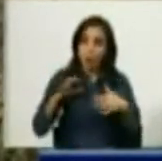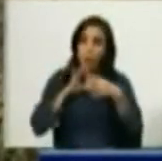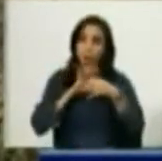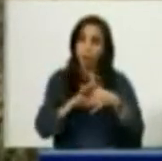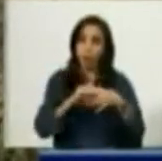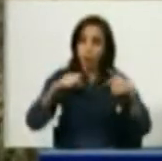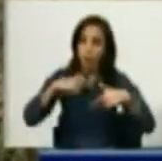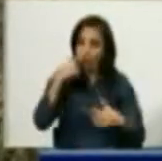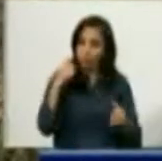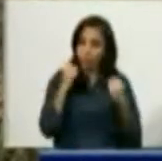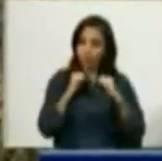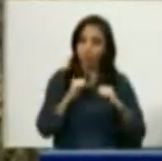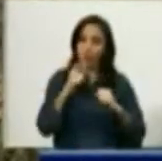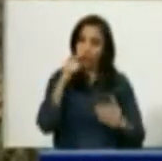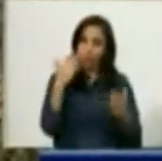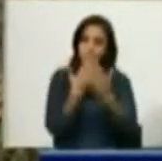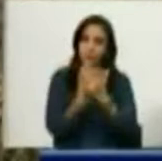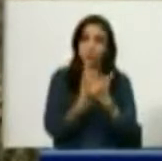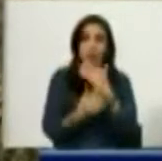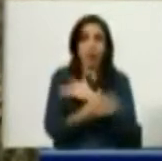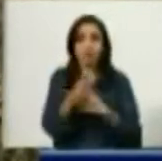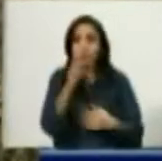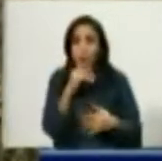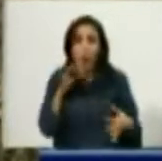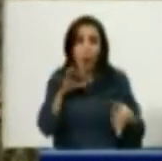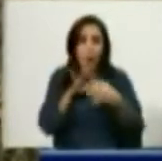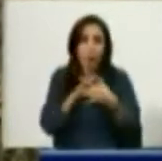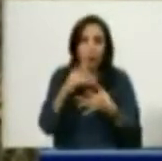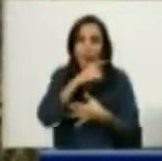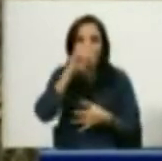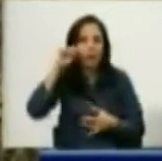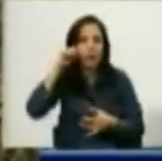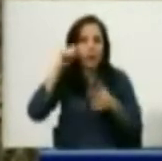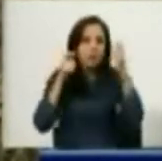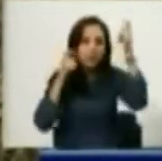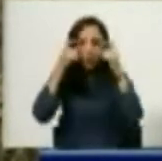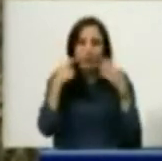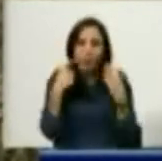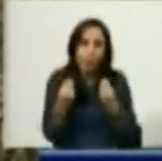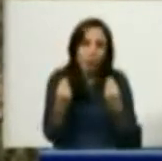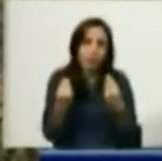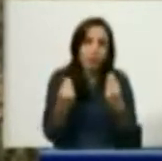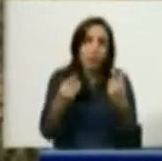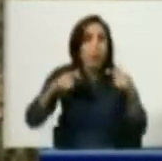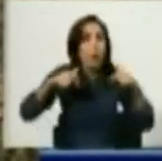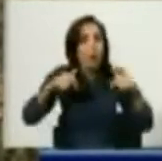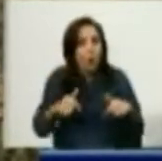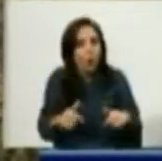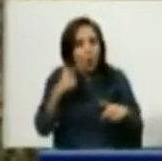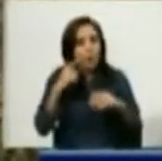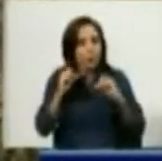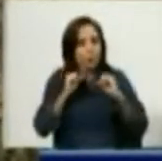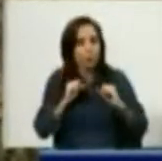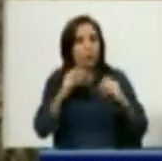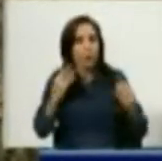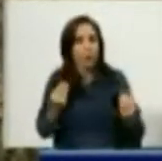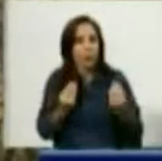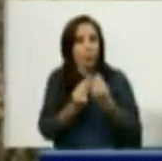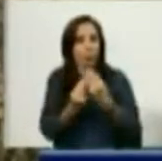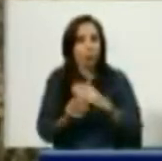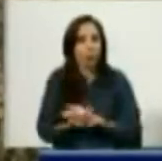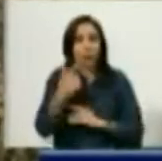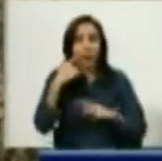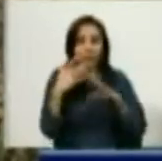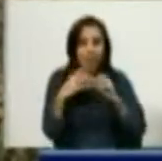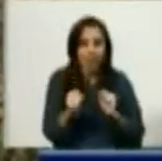le estaríamos dando una puñalada al comandante Hugo Chávez si hoy no somos capaces de